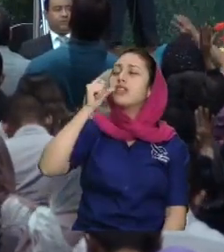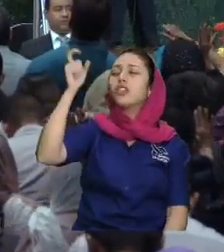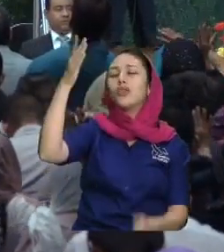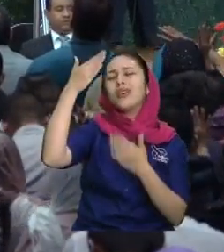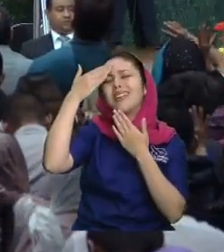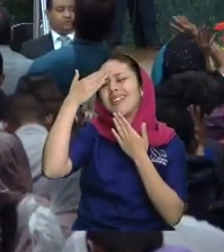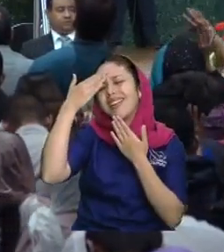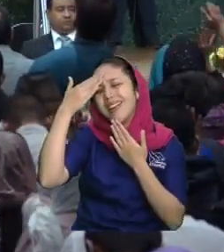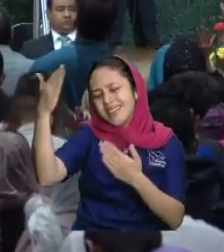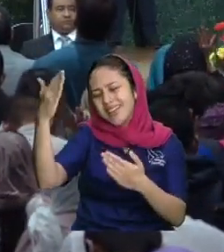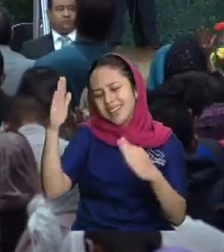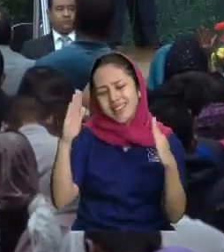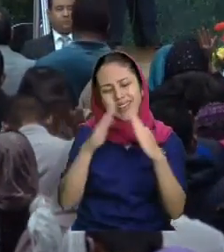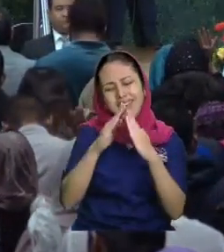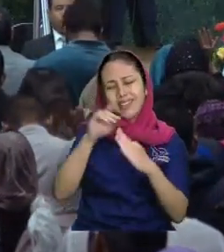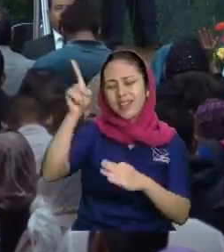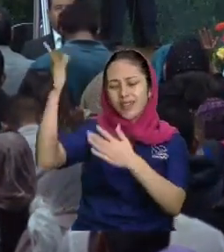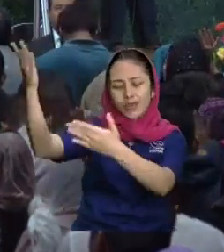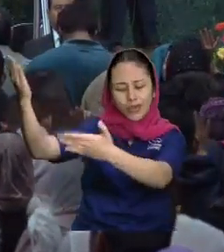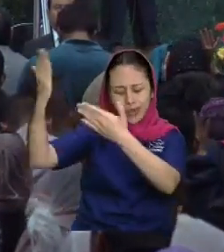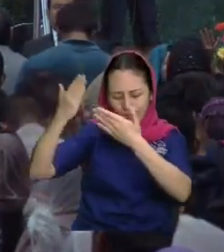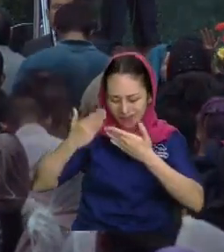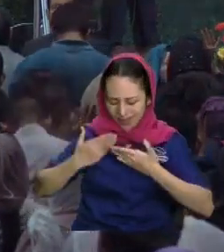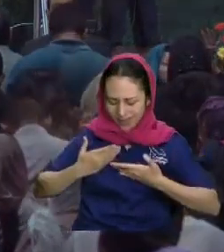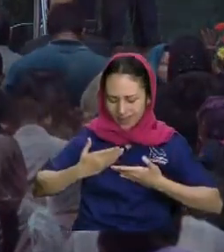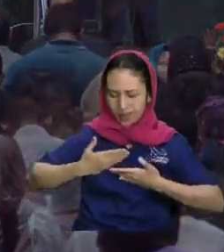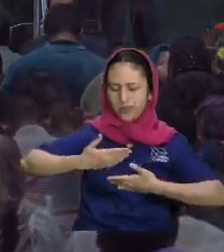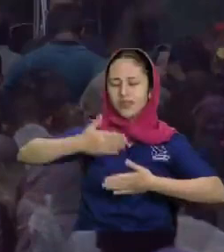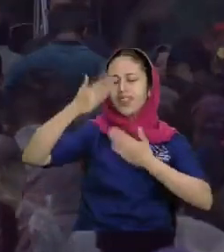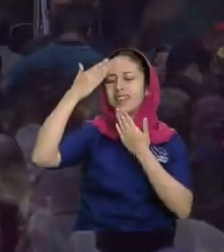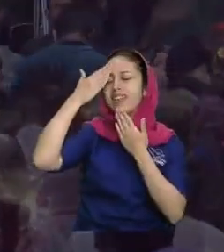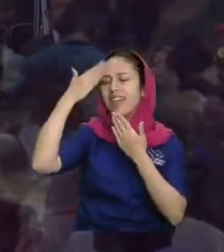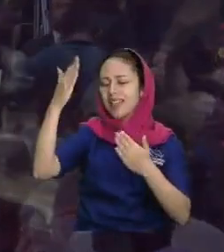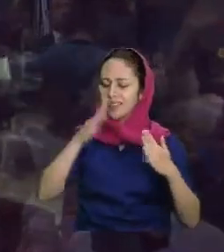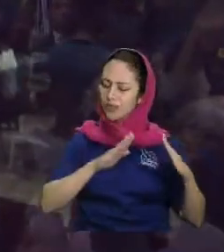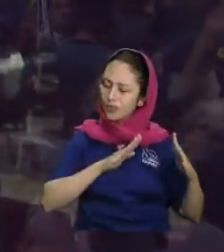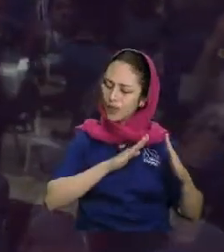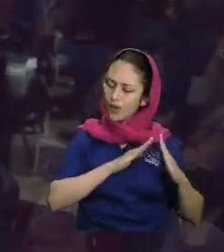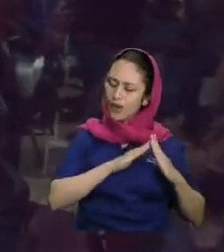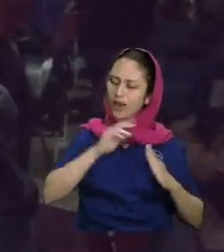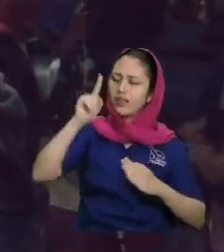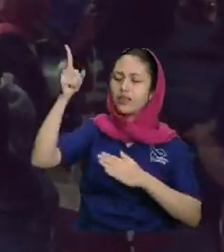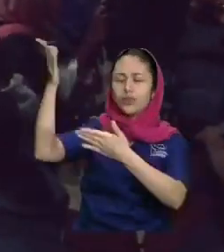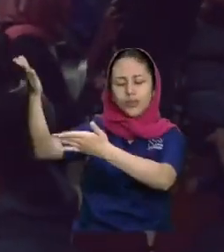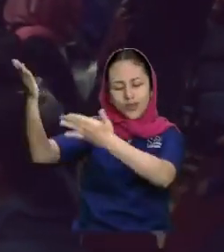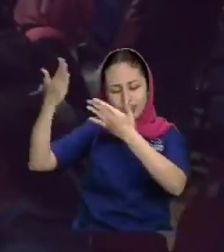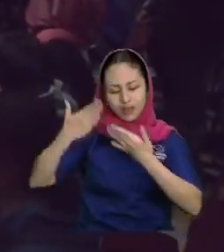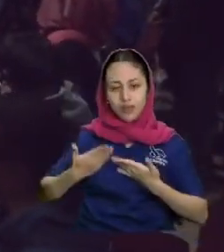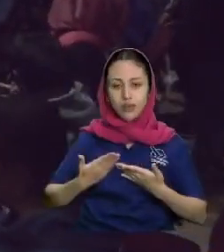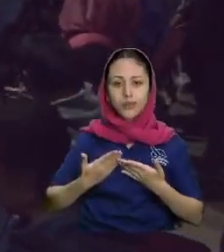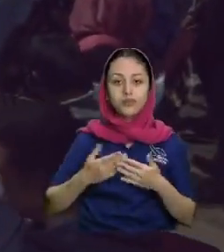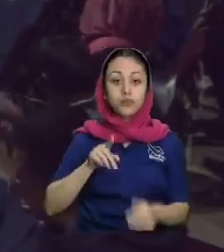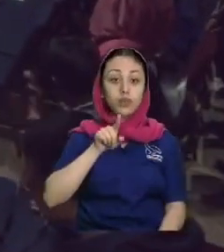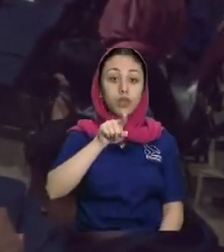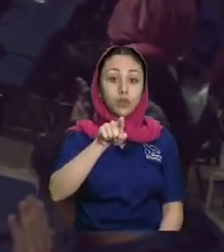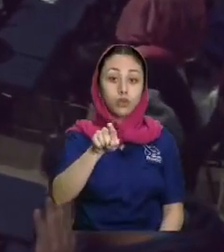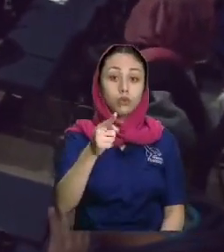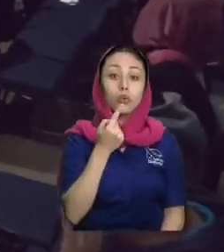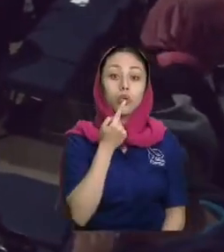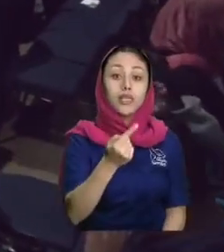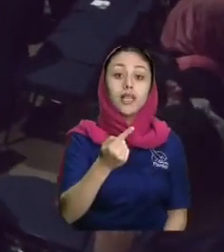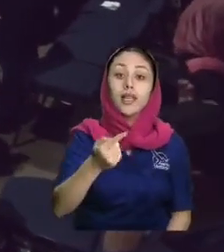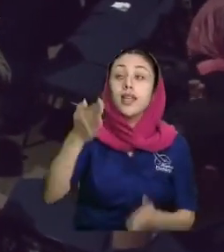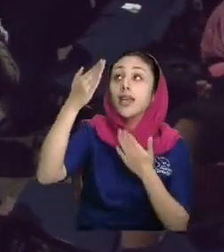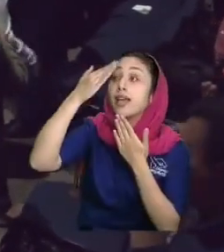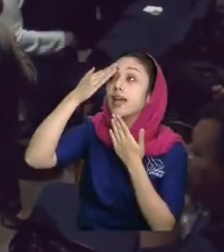la casa que nos has dado. Gracias por el hogar que nos has dado. Vamos, dele gracias al Señor un momentito por